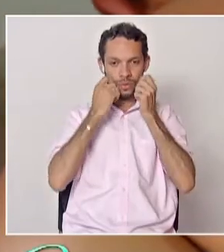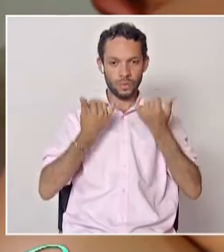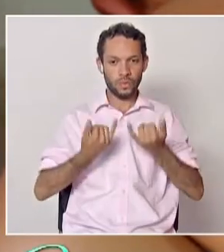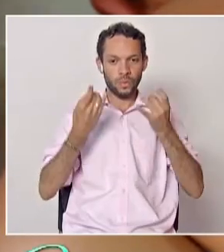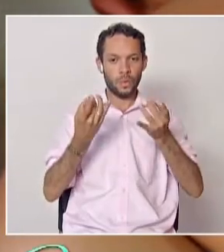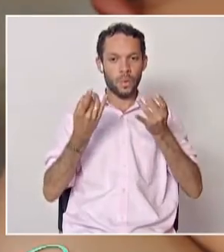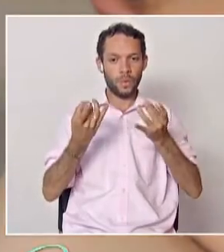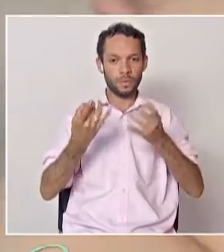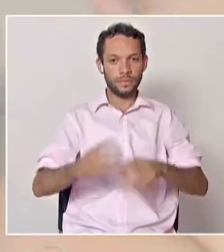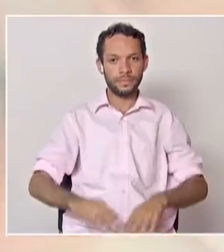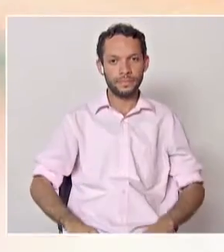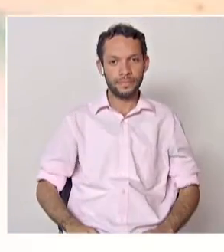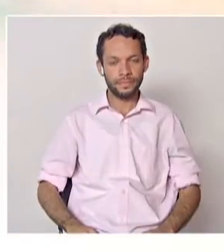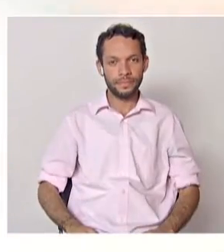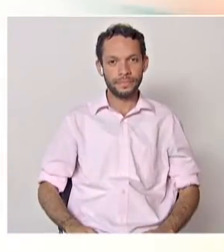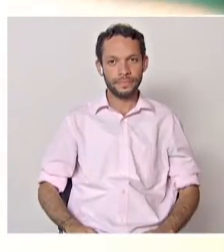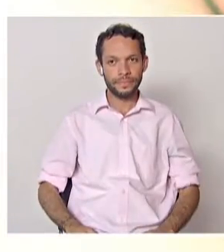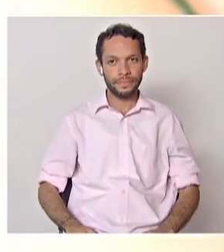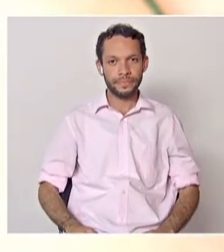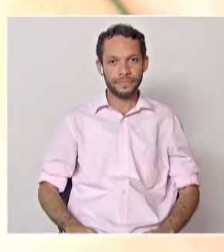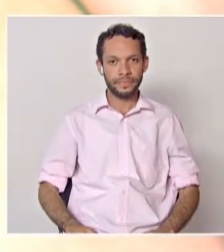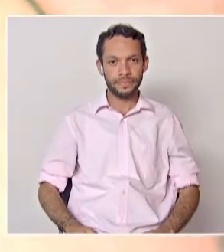crónico.